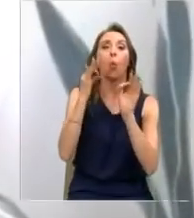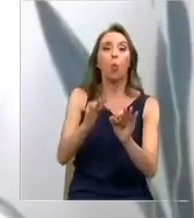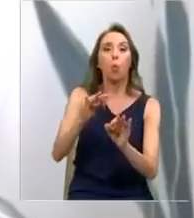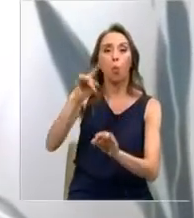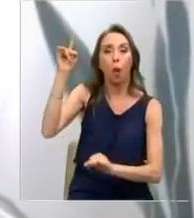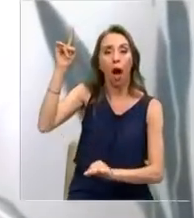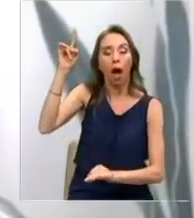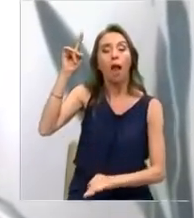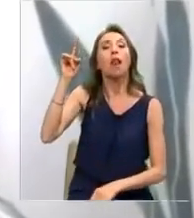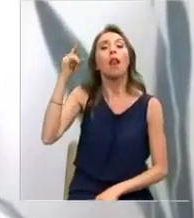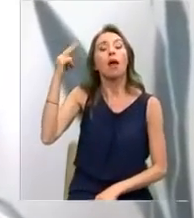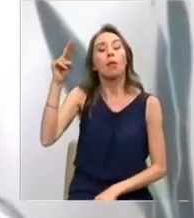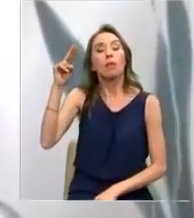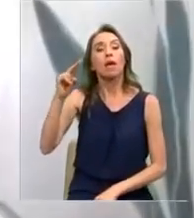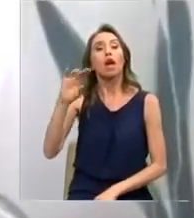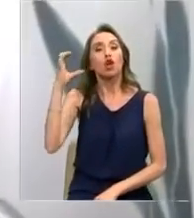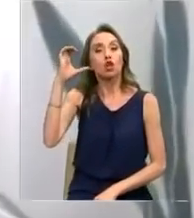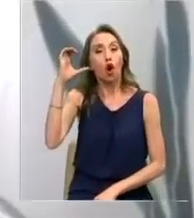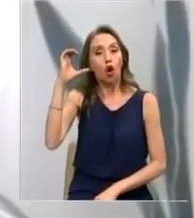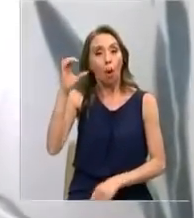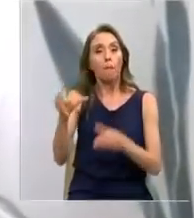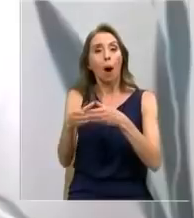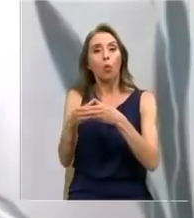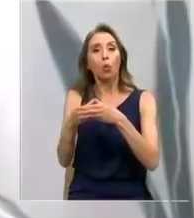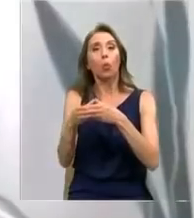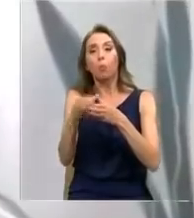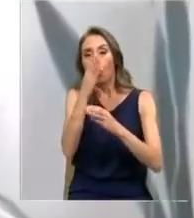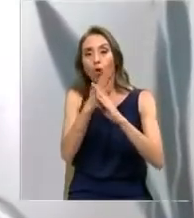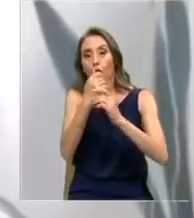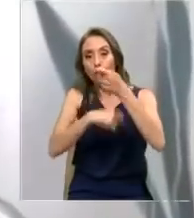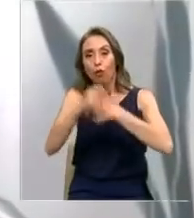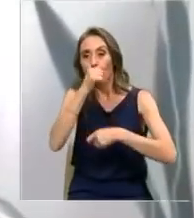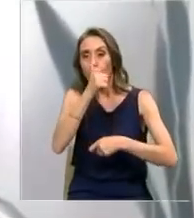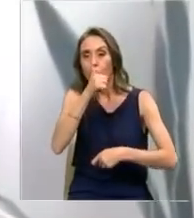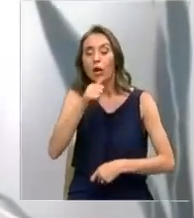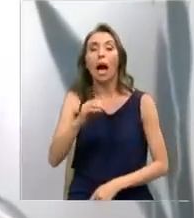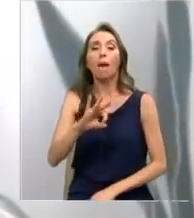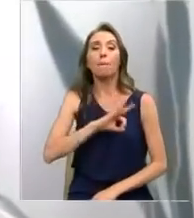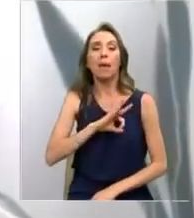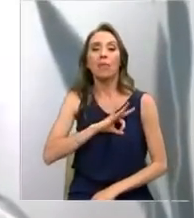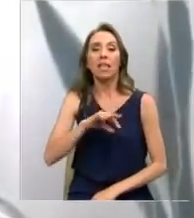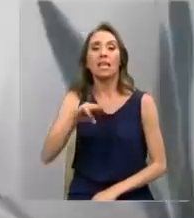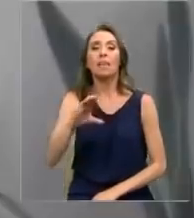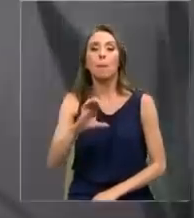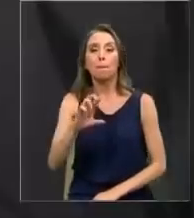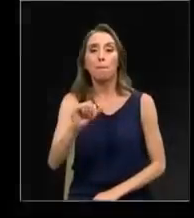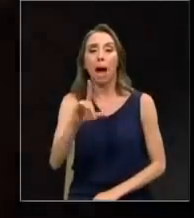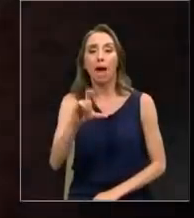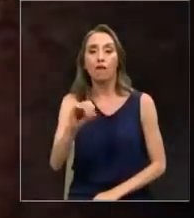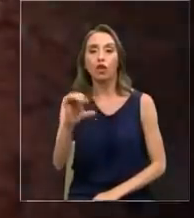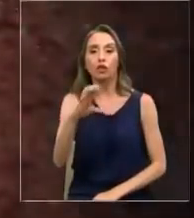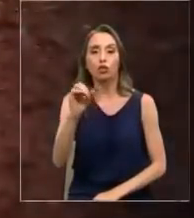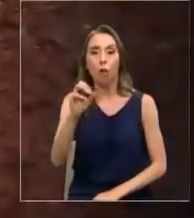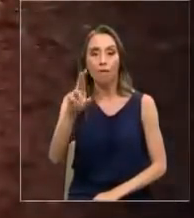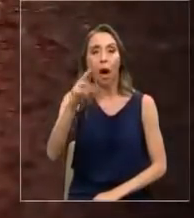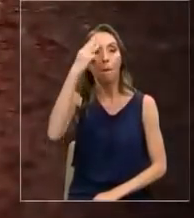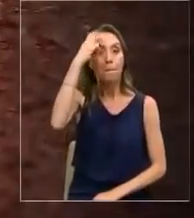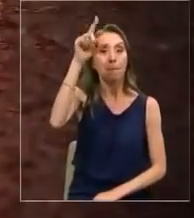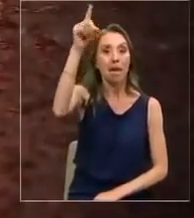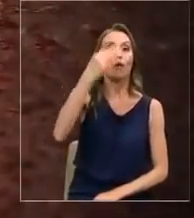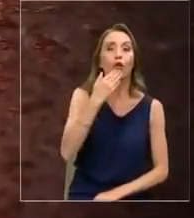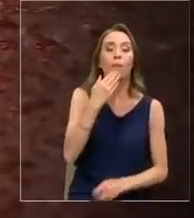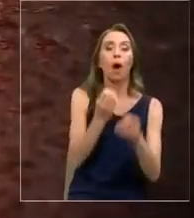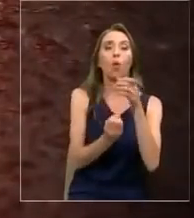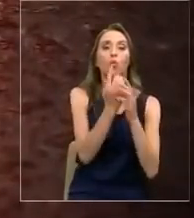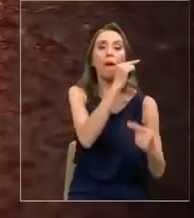de Medellín durante el periodo de Pablo Escobar, o que actualmente prioriza los cárteles como Jalisco Nueva Generación en México. El grave problema es que,